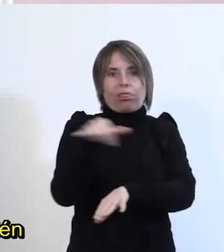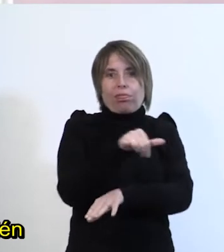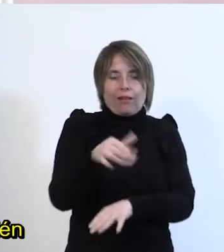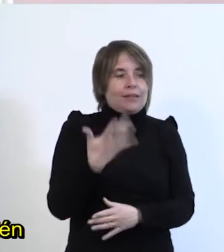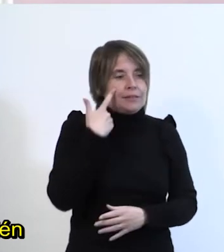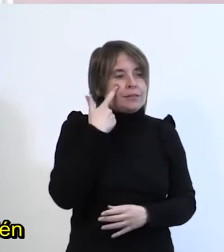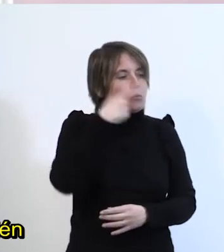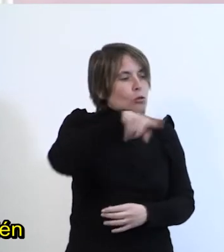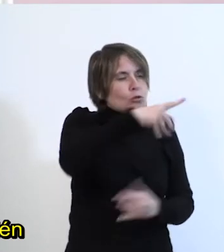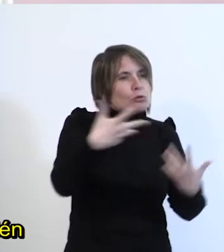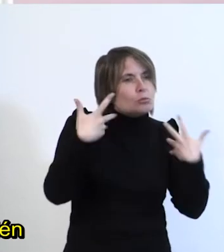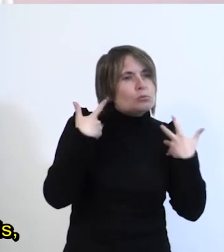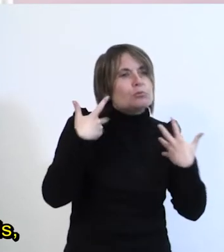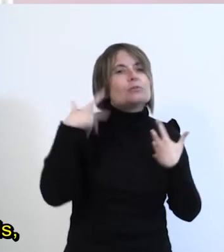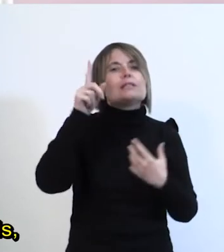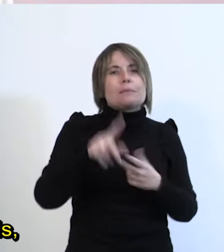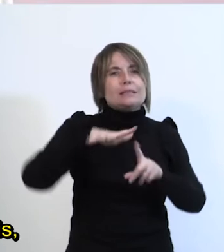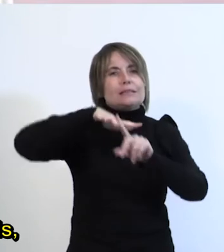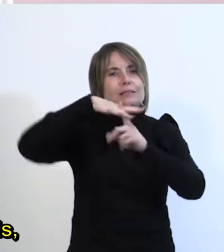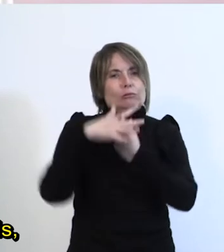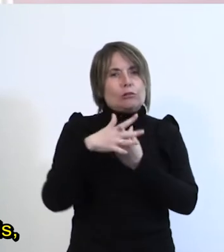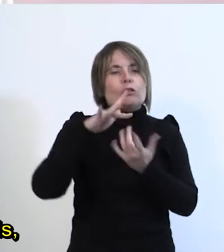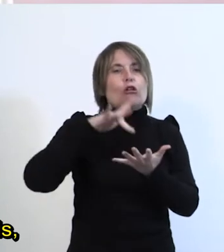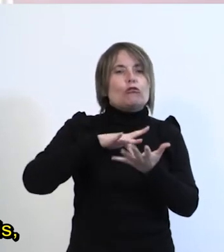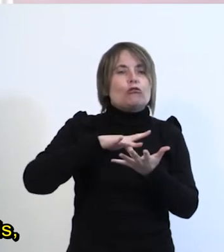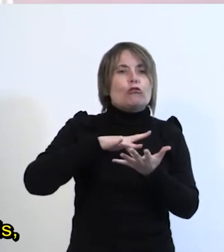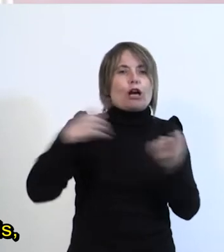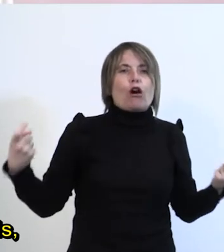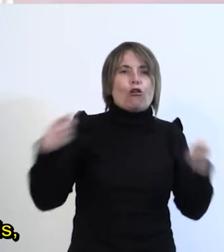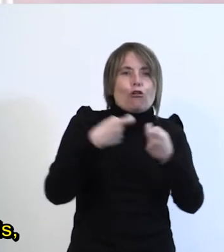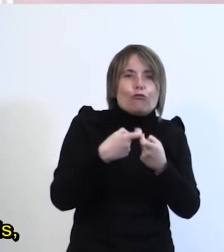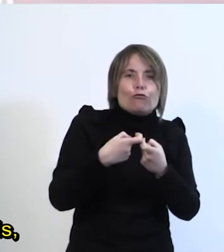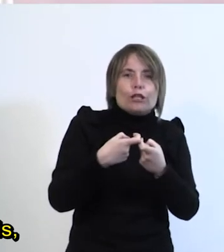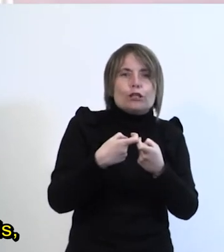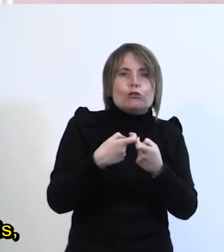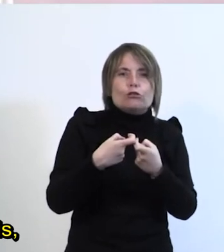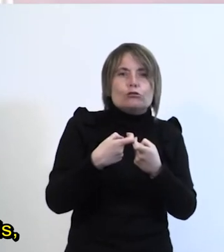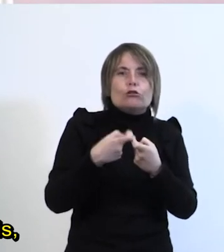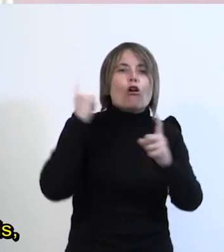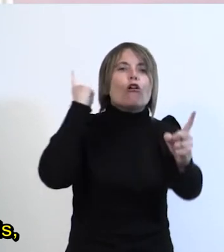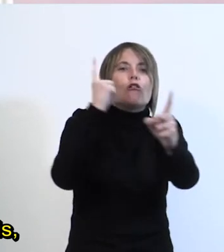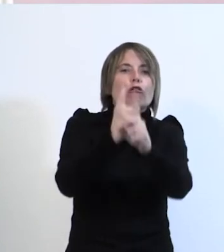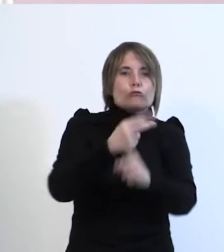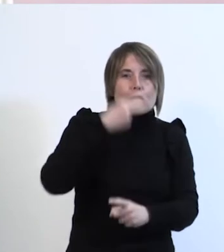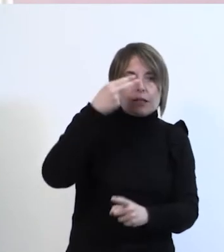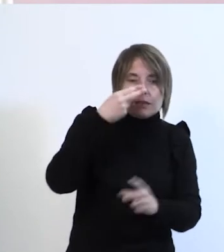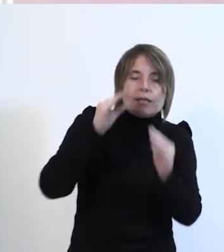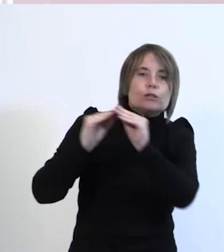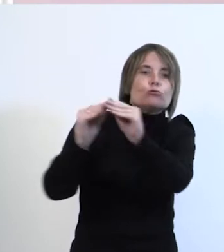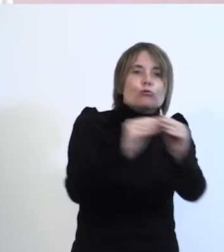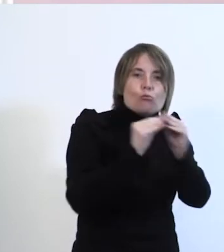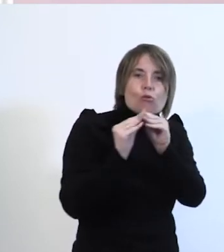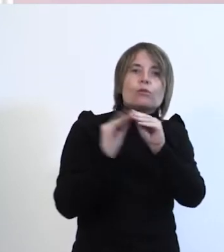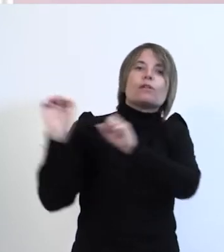viviendo situaciones también que, en las que el conflicto supere a los intereses comunes que tenéis, que es la